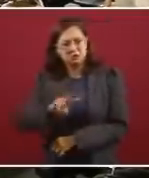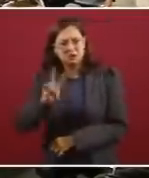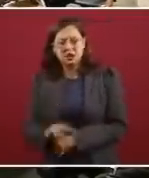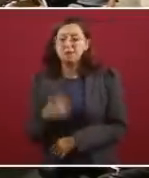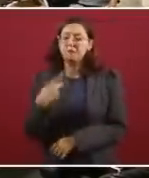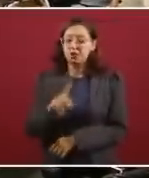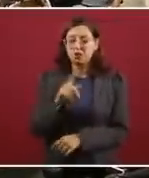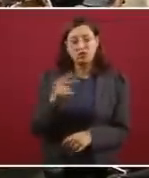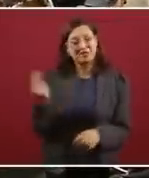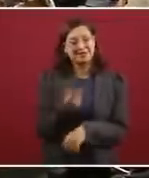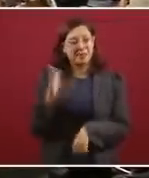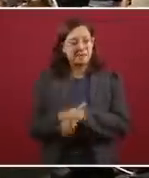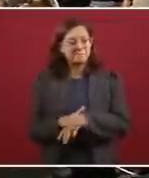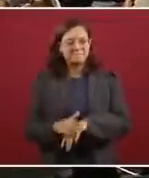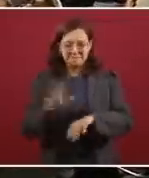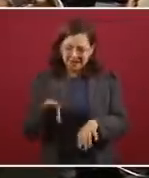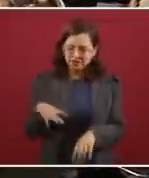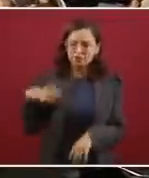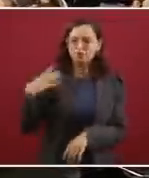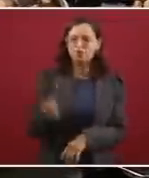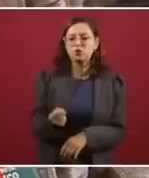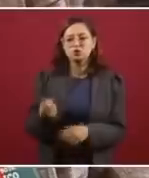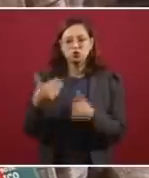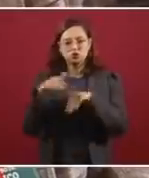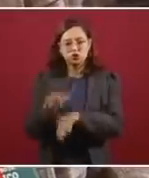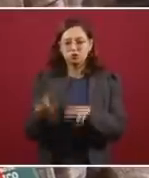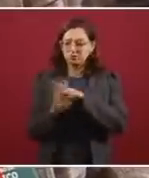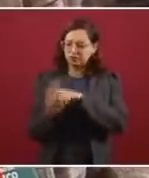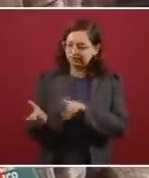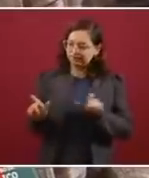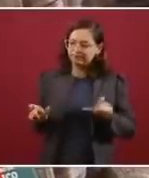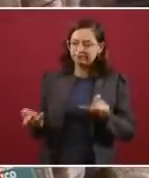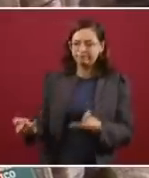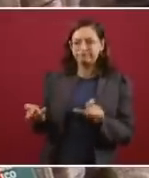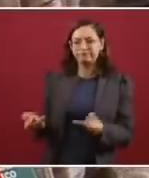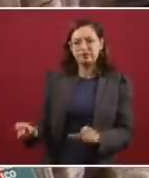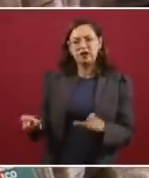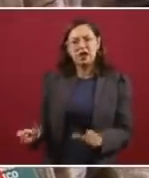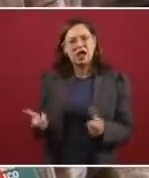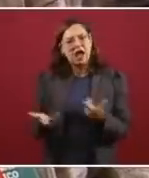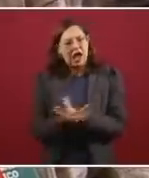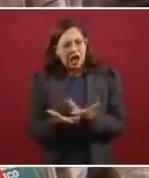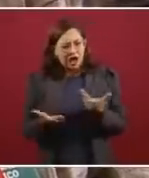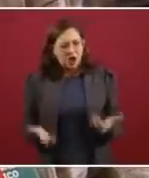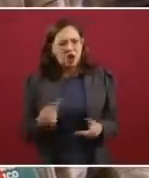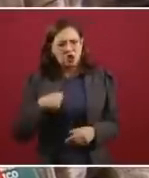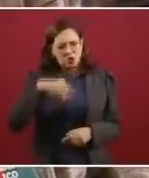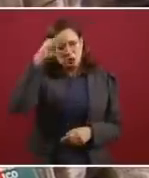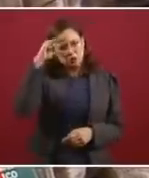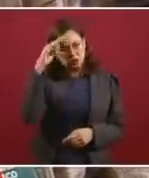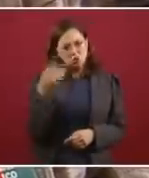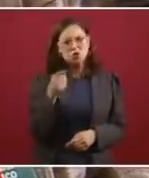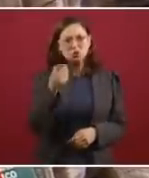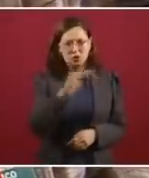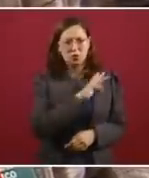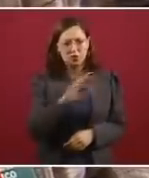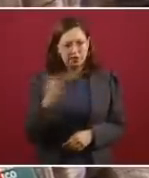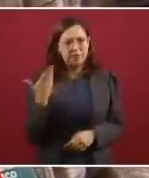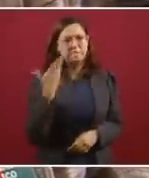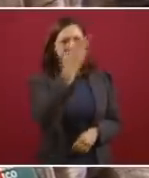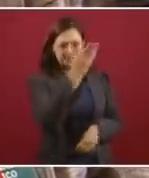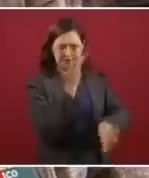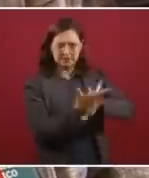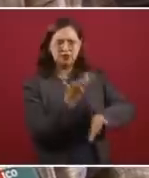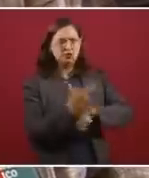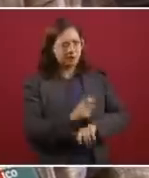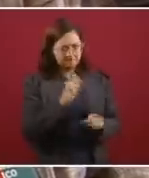mexicanas hacer más. En esa materia, preguntarle, canciller, si usted aquí ahora le pediría al gobierno estadounidense que en materia